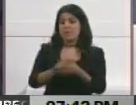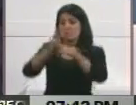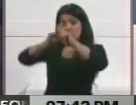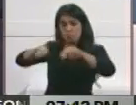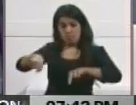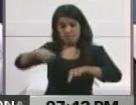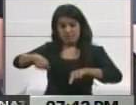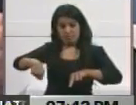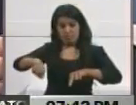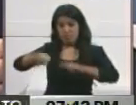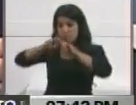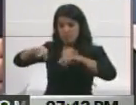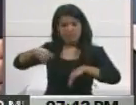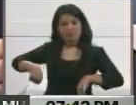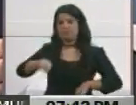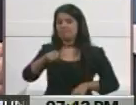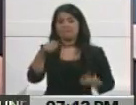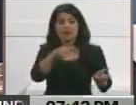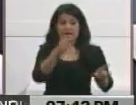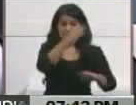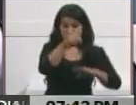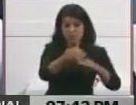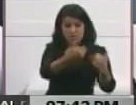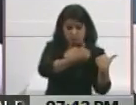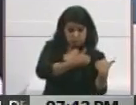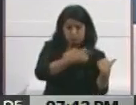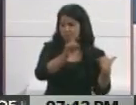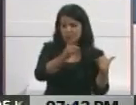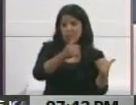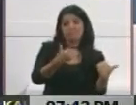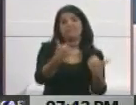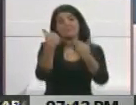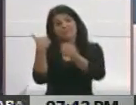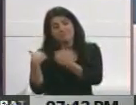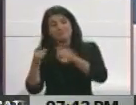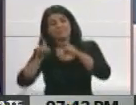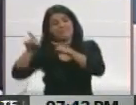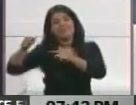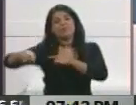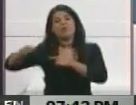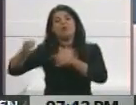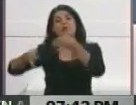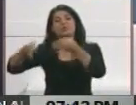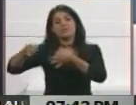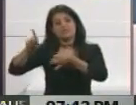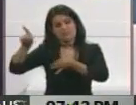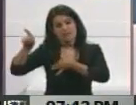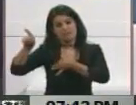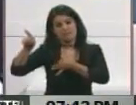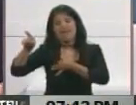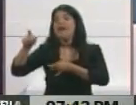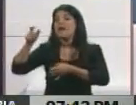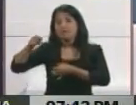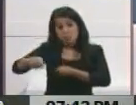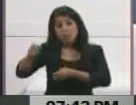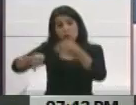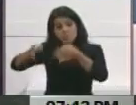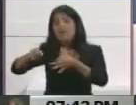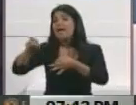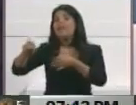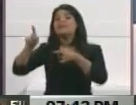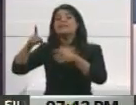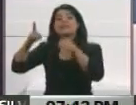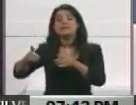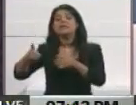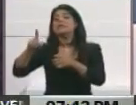exclusivas del tribunal supremo de justicia él debe expresar si Hay mérito o no para que un